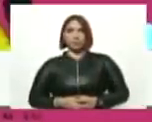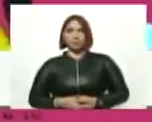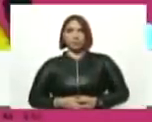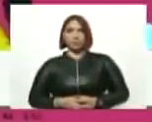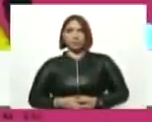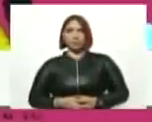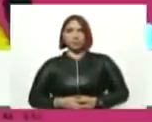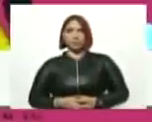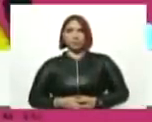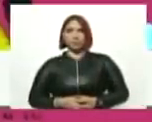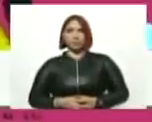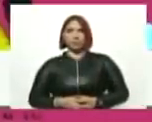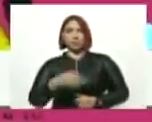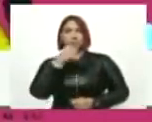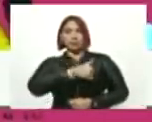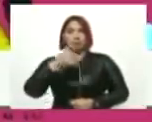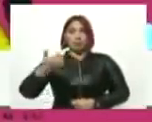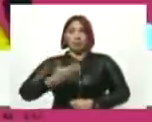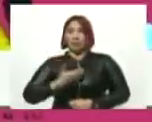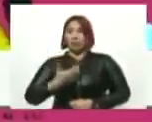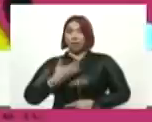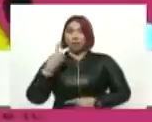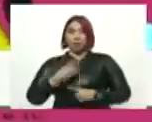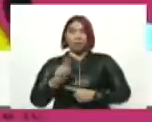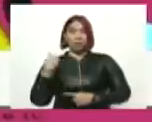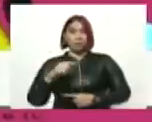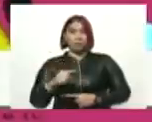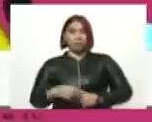vuelvo a retomarlo aquí, que cada alcaldía debería tener